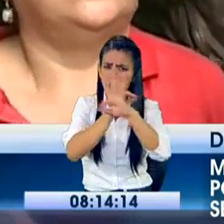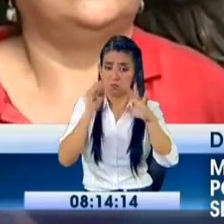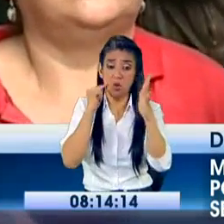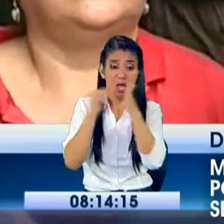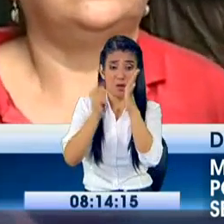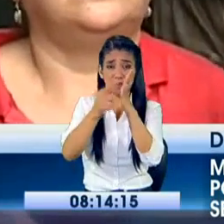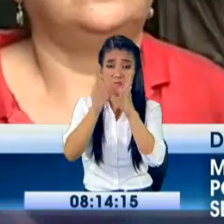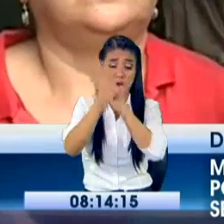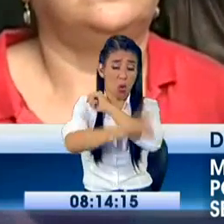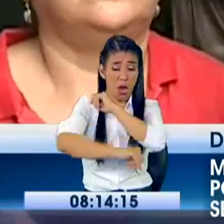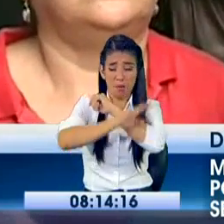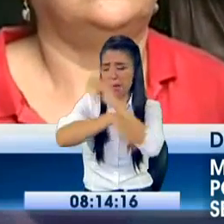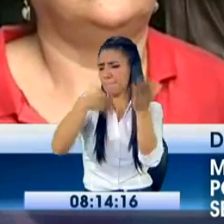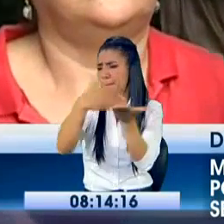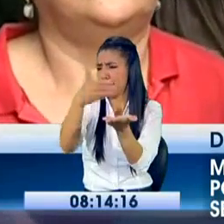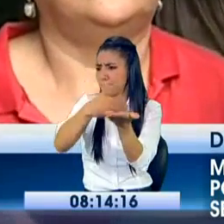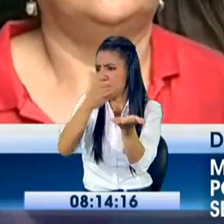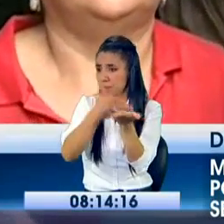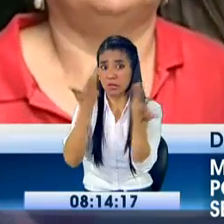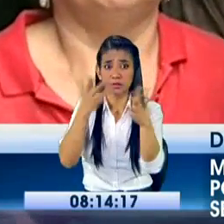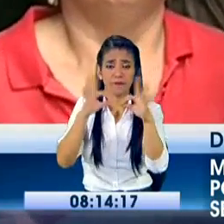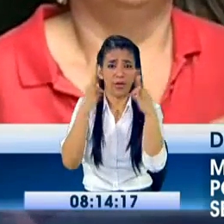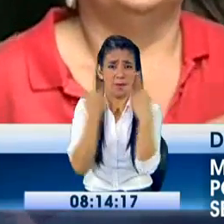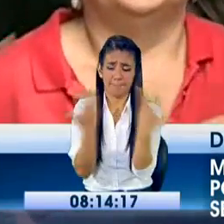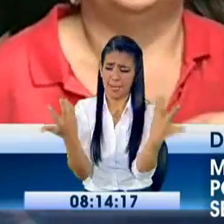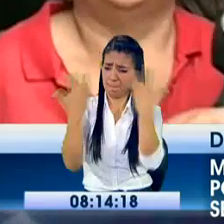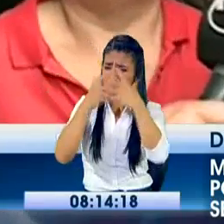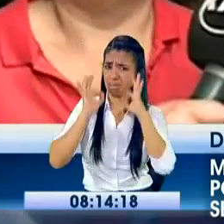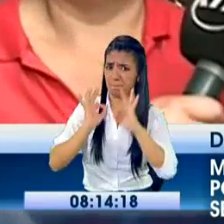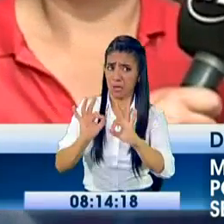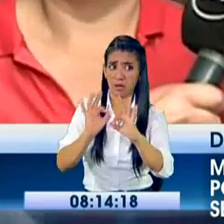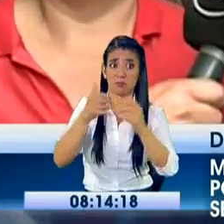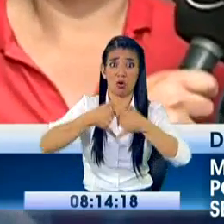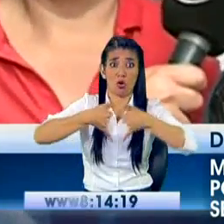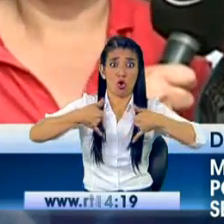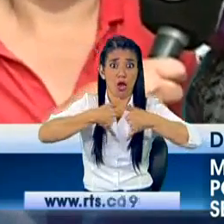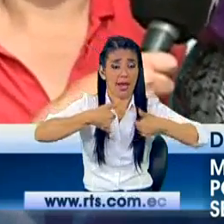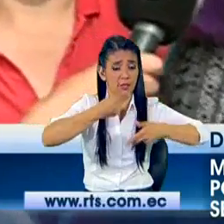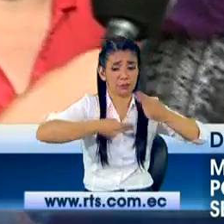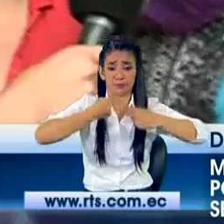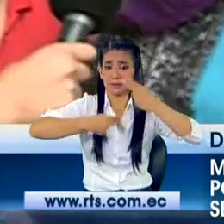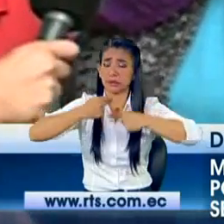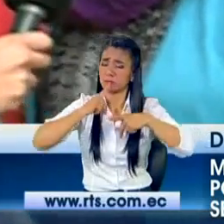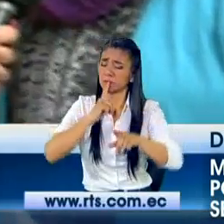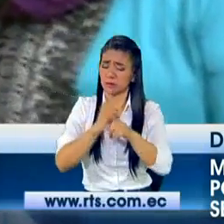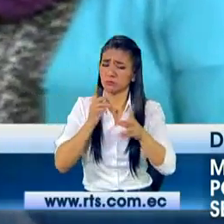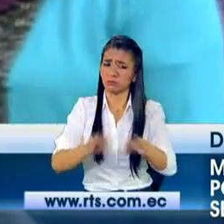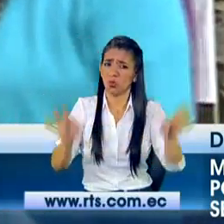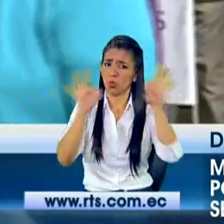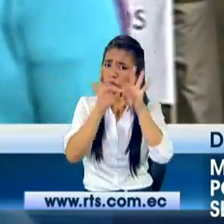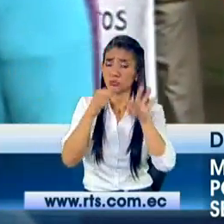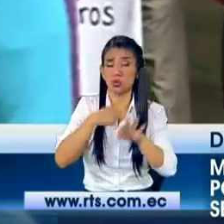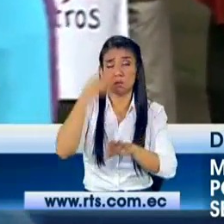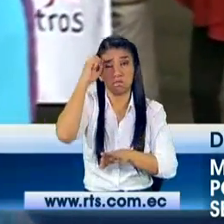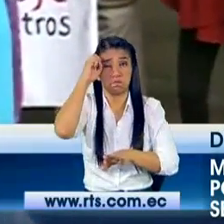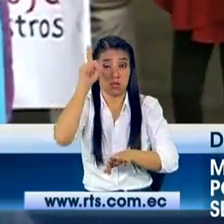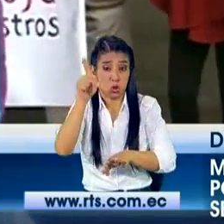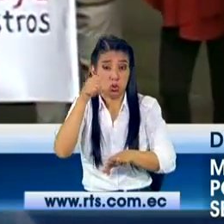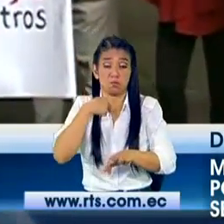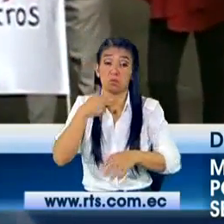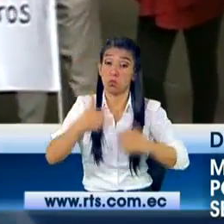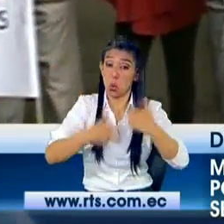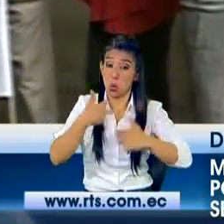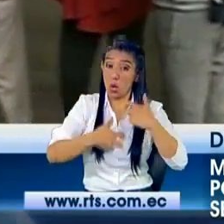que les dé un lugar digno. Si tienen que trabajar, ellas que trabajen, nadie les dice que no, pero que sea como antes los comerciantes en la calle eran un